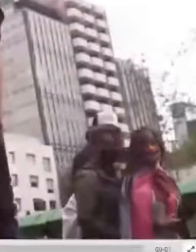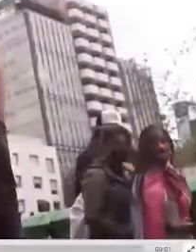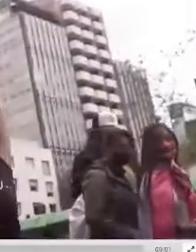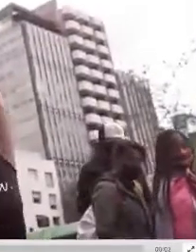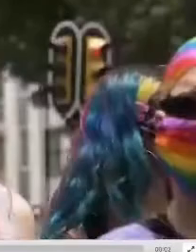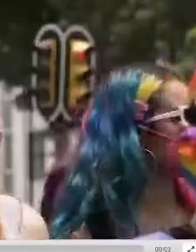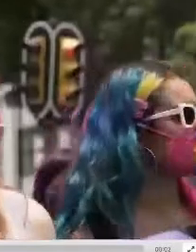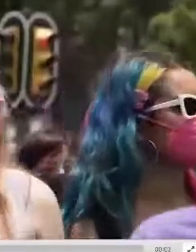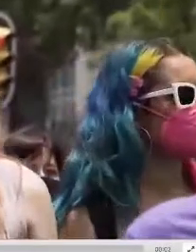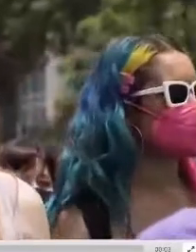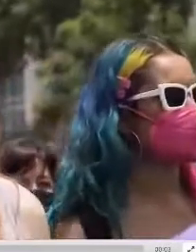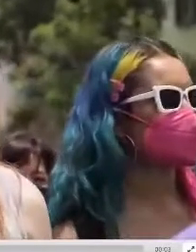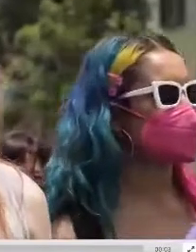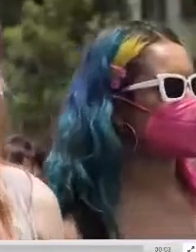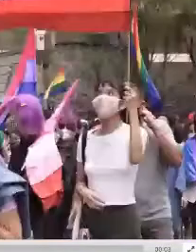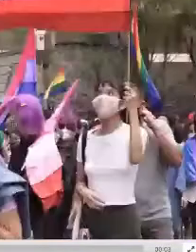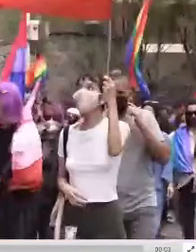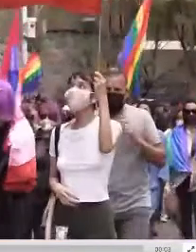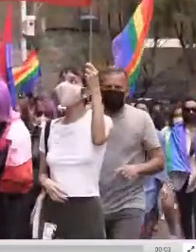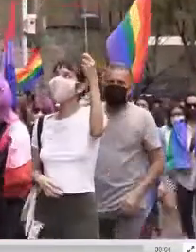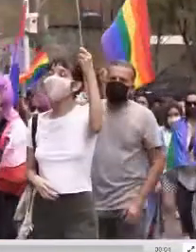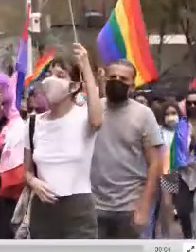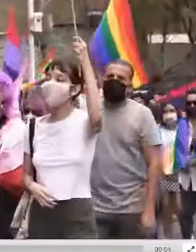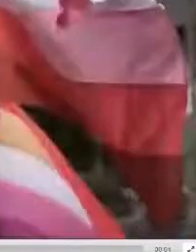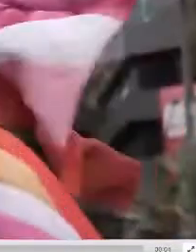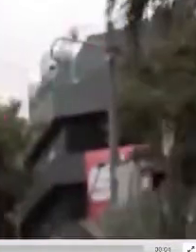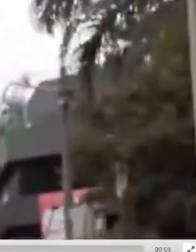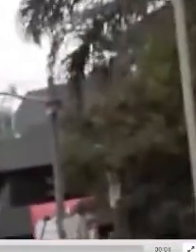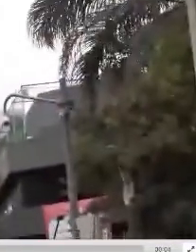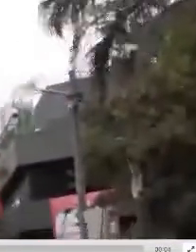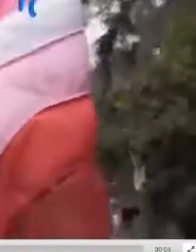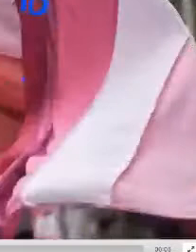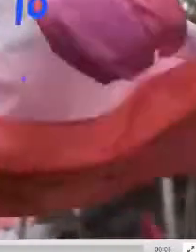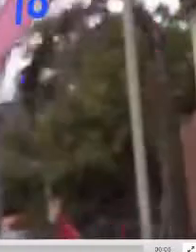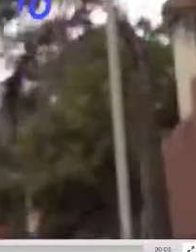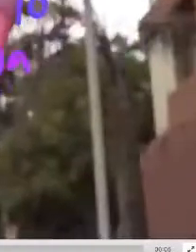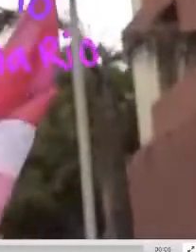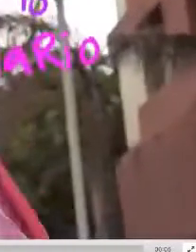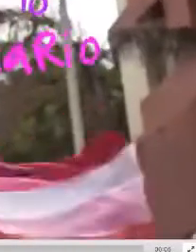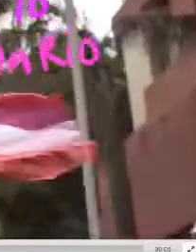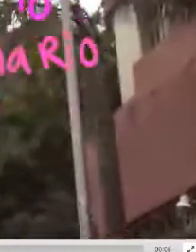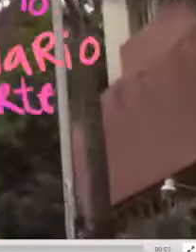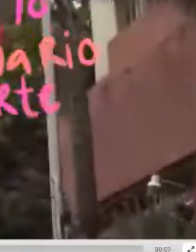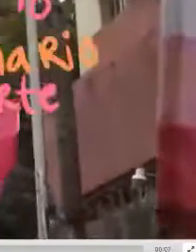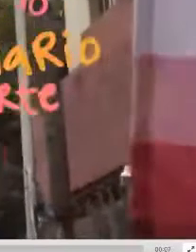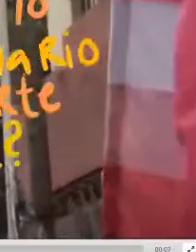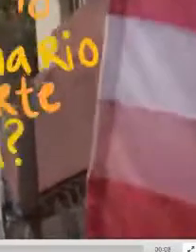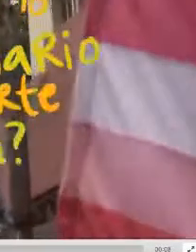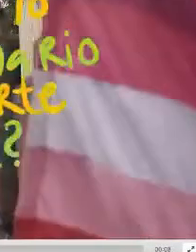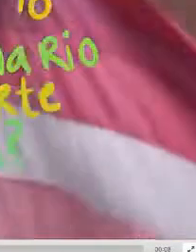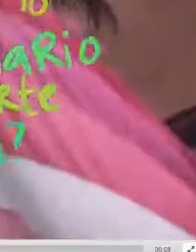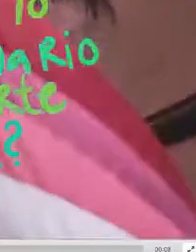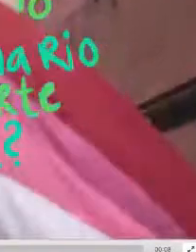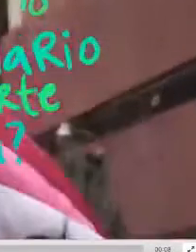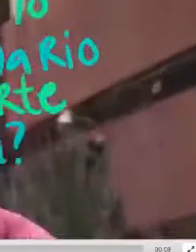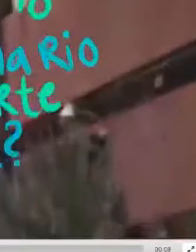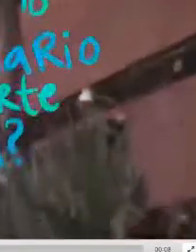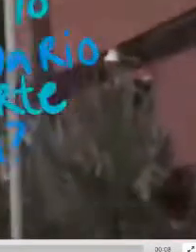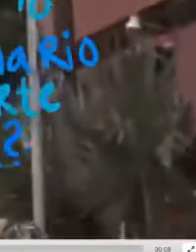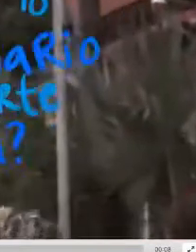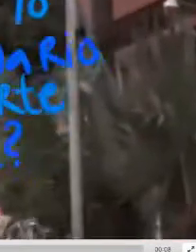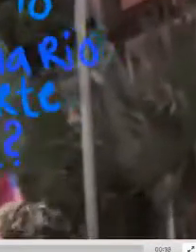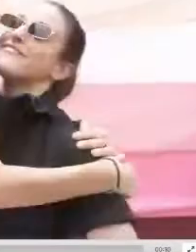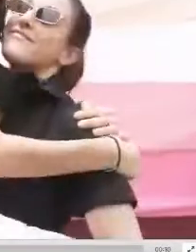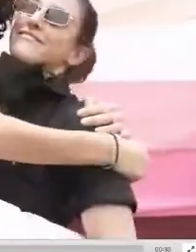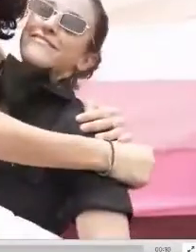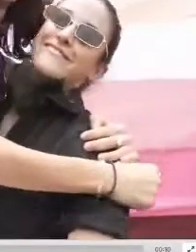los mensajes, ¿no? Y luego empezar como a construir más como la parte gráfica, ¿no? Como qué queremos, cómo queremos, como